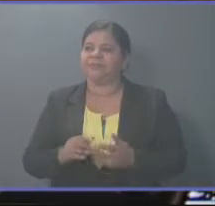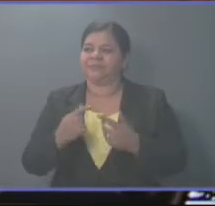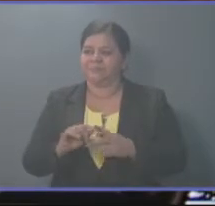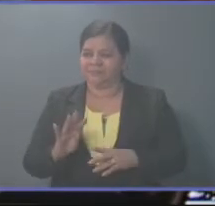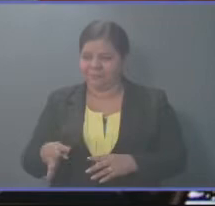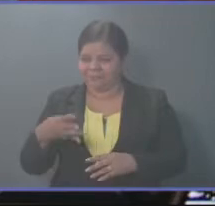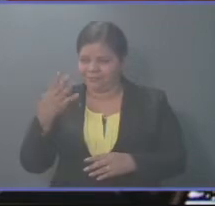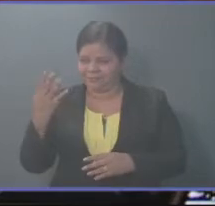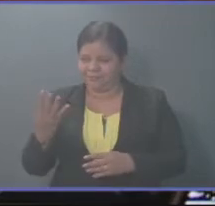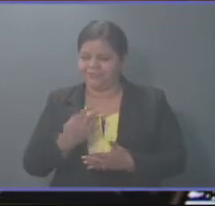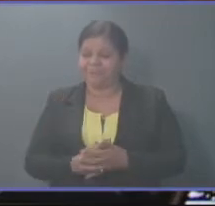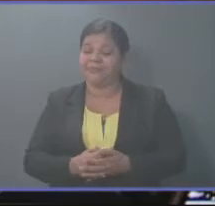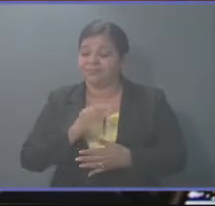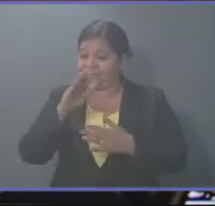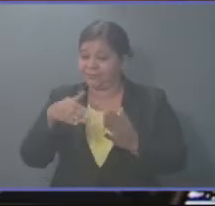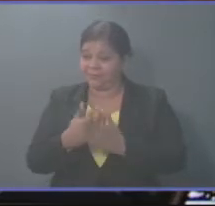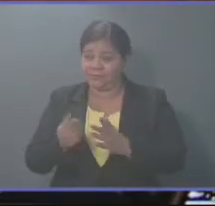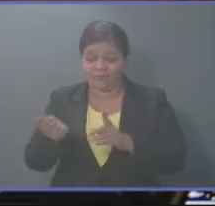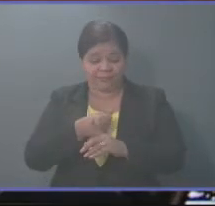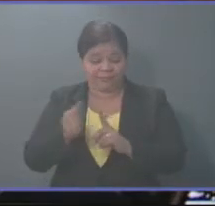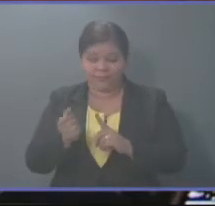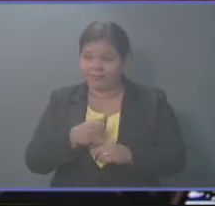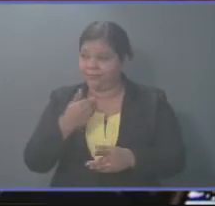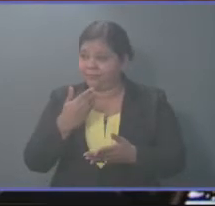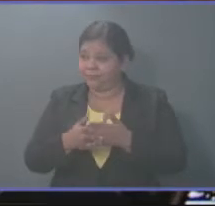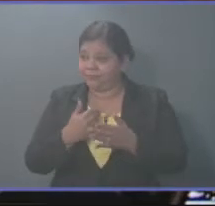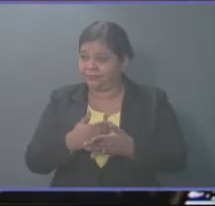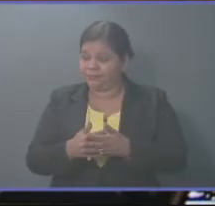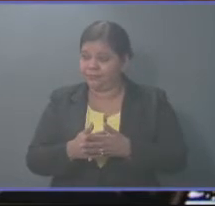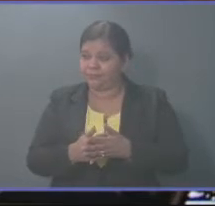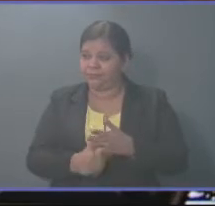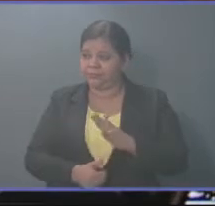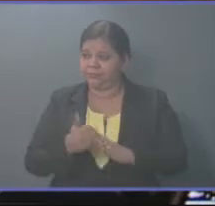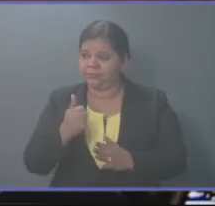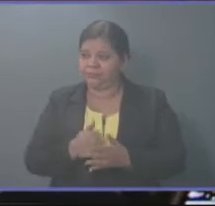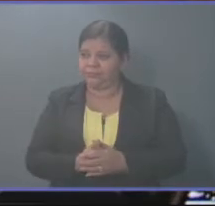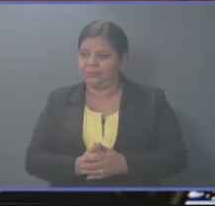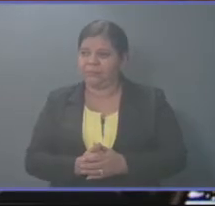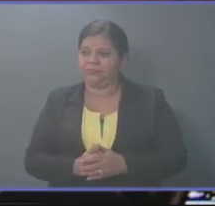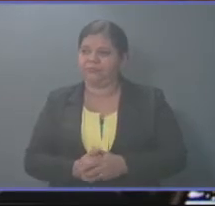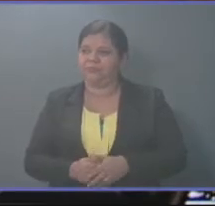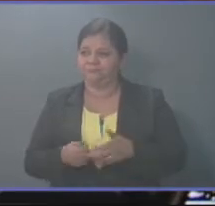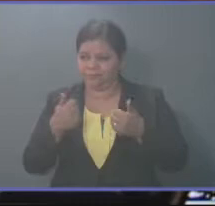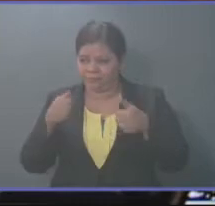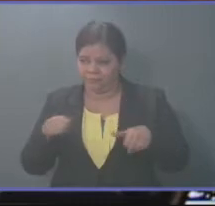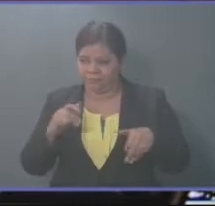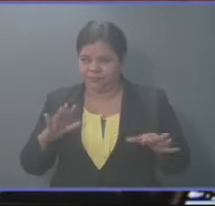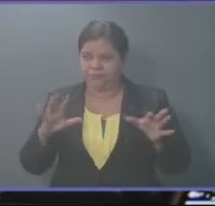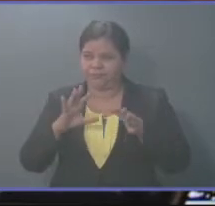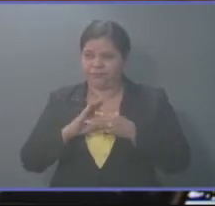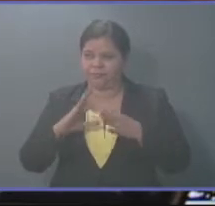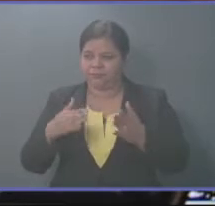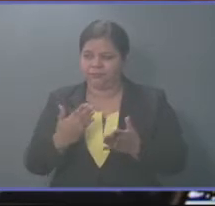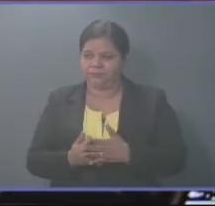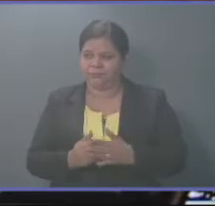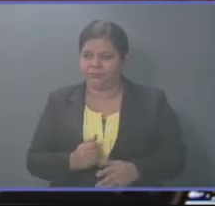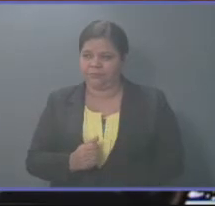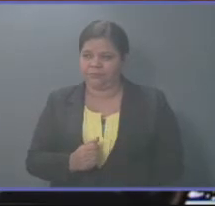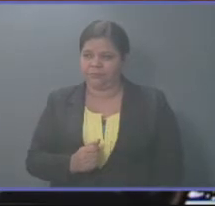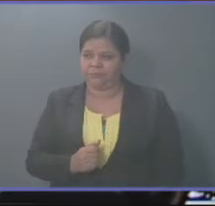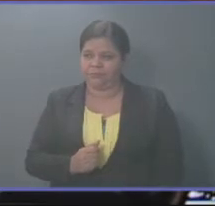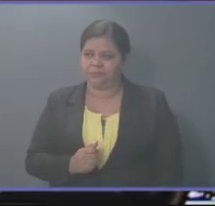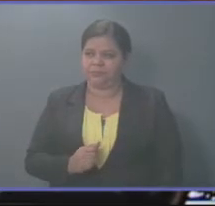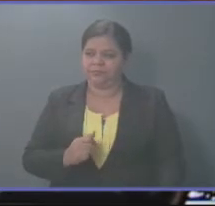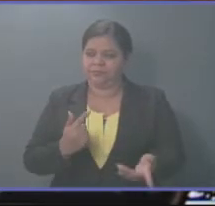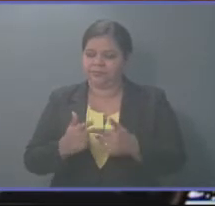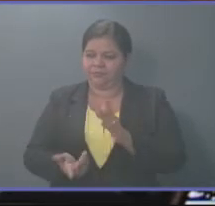Cuarto, que todo tipo de violencia sexual contra mujeres, niños y niñas genera grave daño físico, psicológico y emocional. Y en el